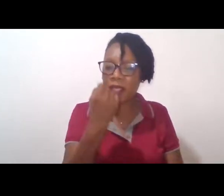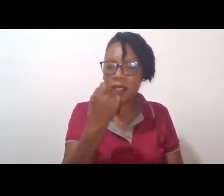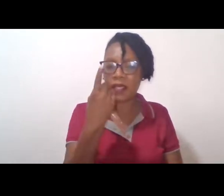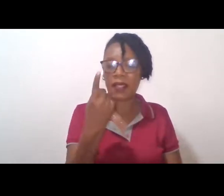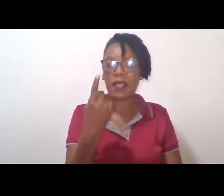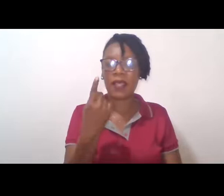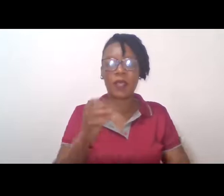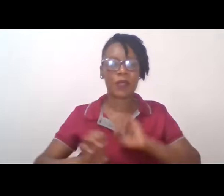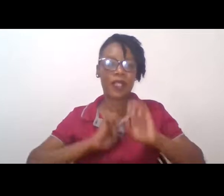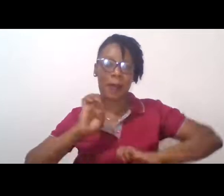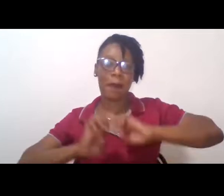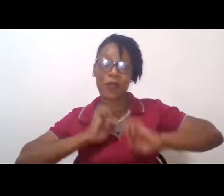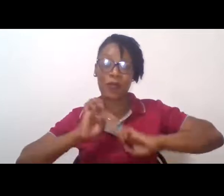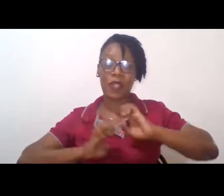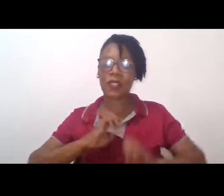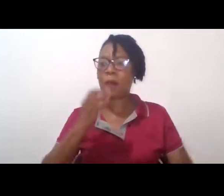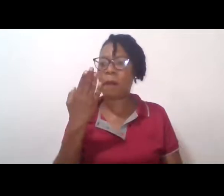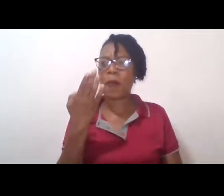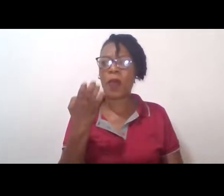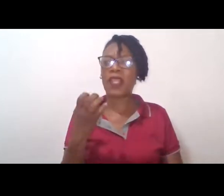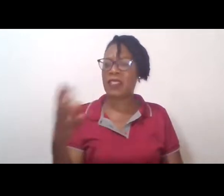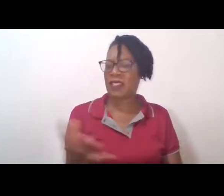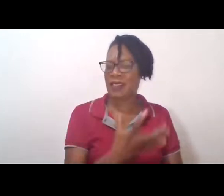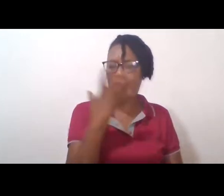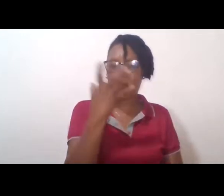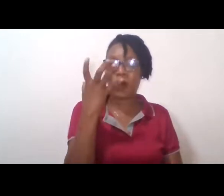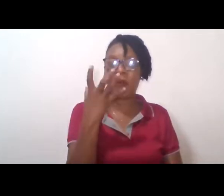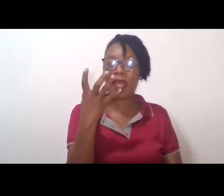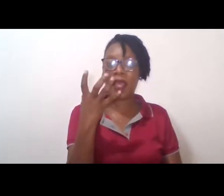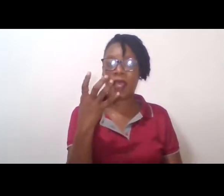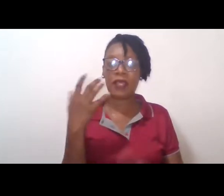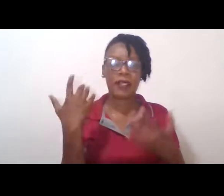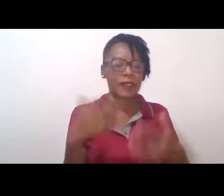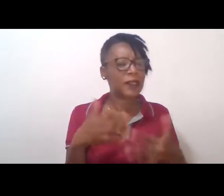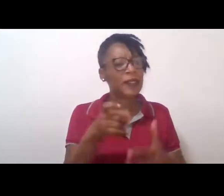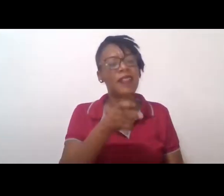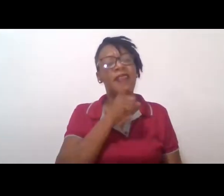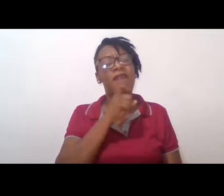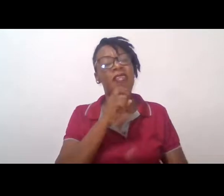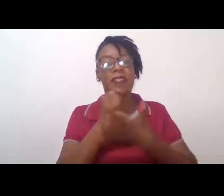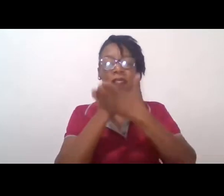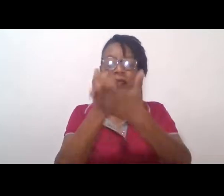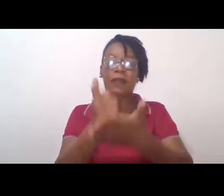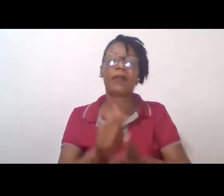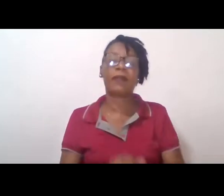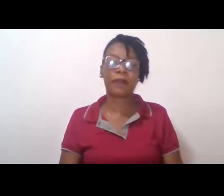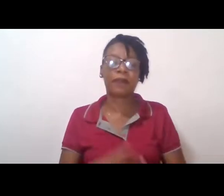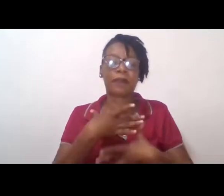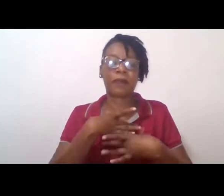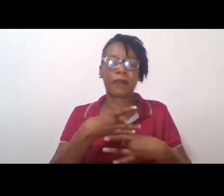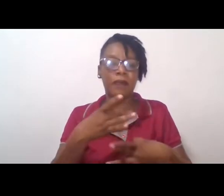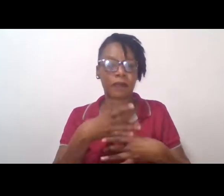las emociones, porque se enoja y entonces cuesta ayudar. Qué interesante